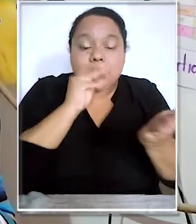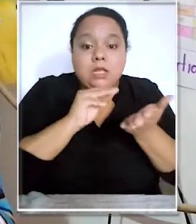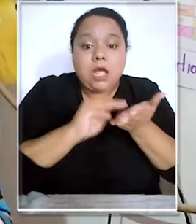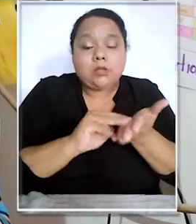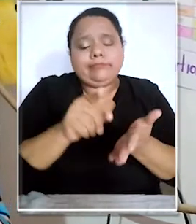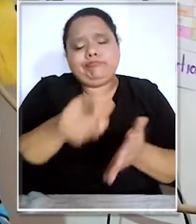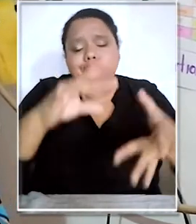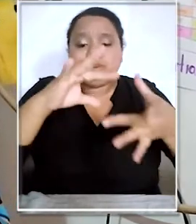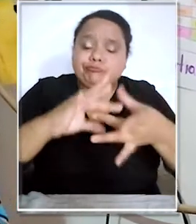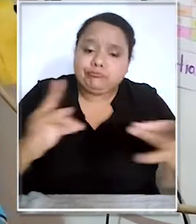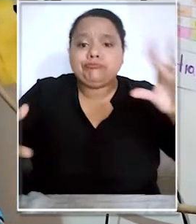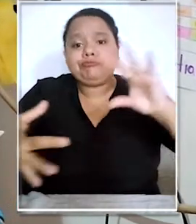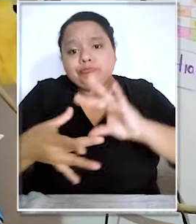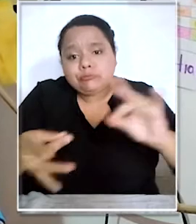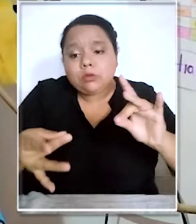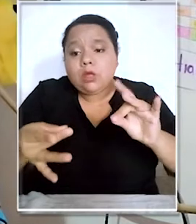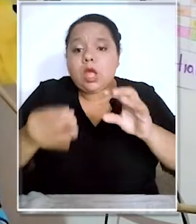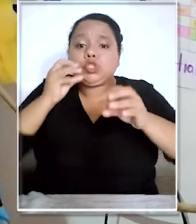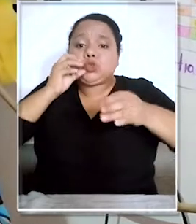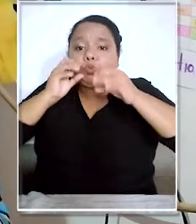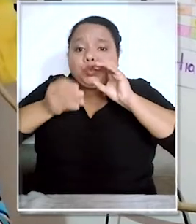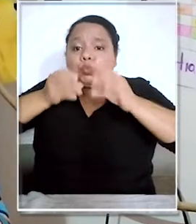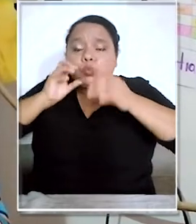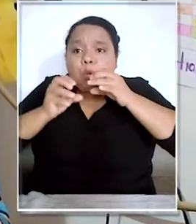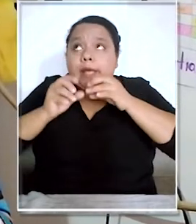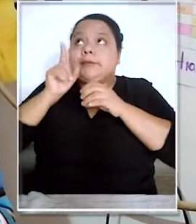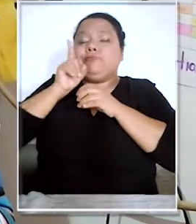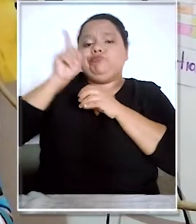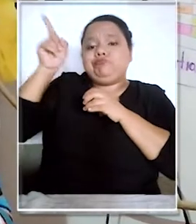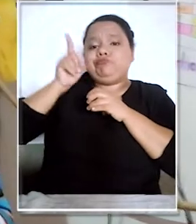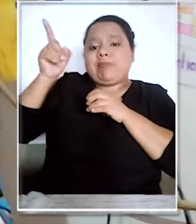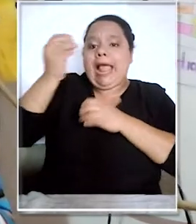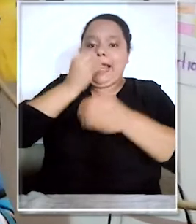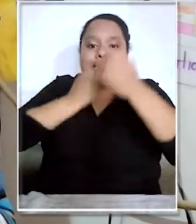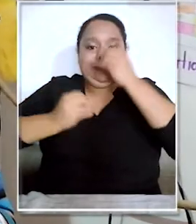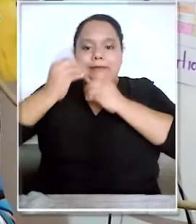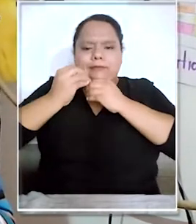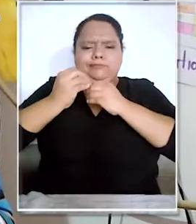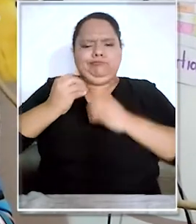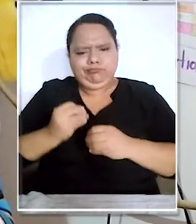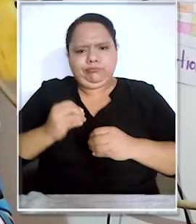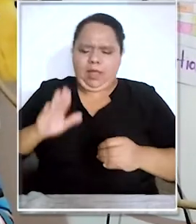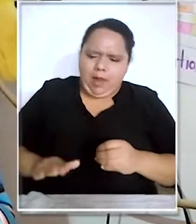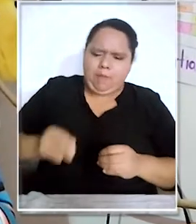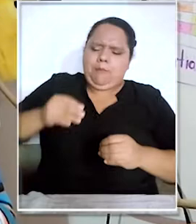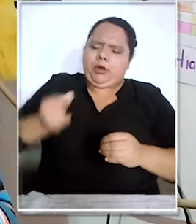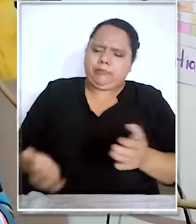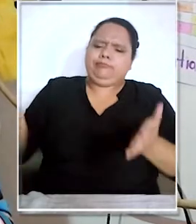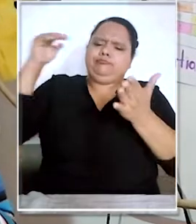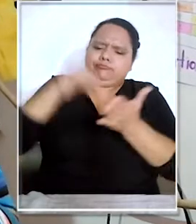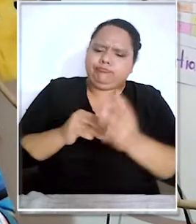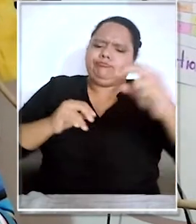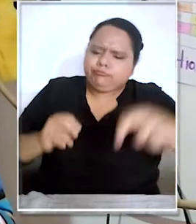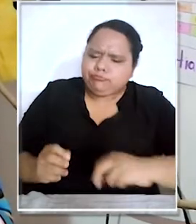había comido la milpa de su amigo. El Chucho, al saber esto, volvió al árbol y